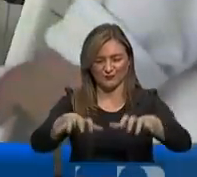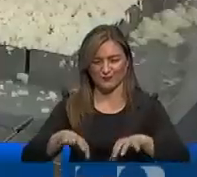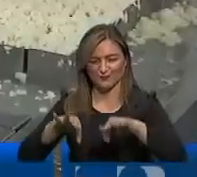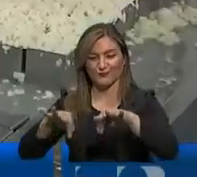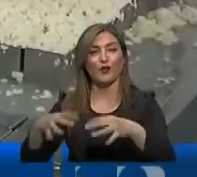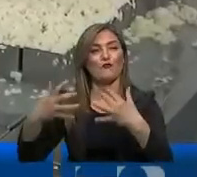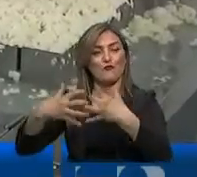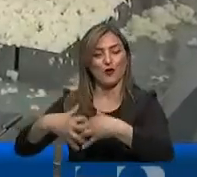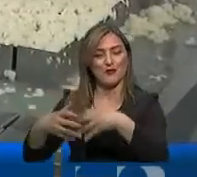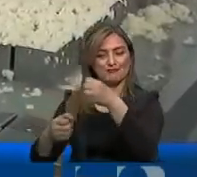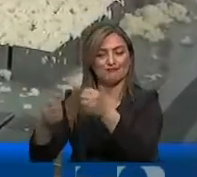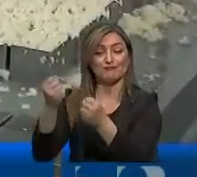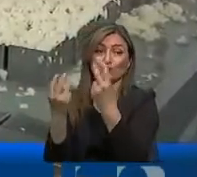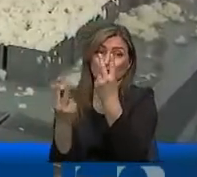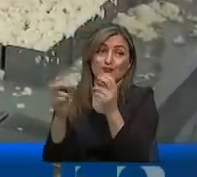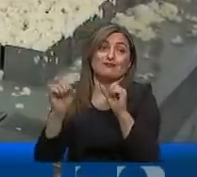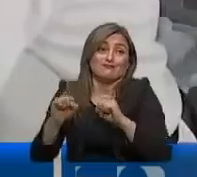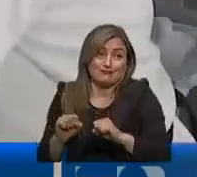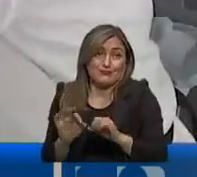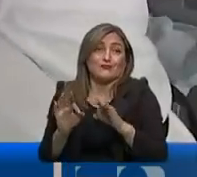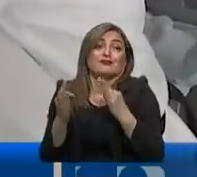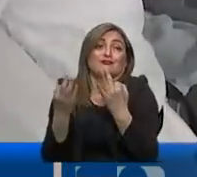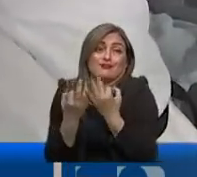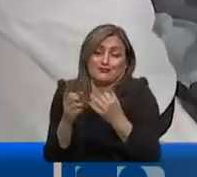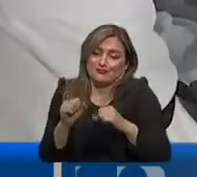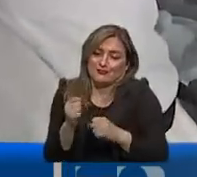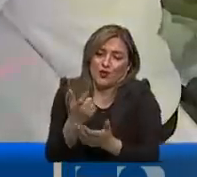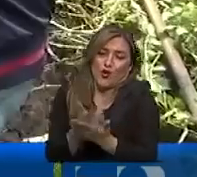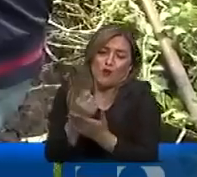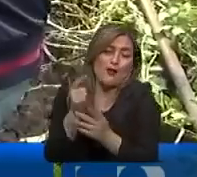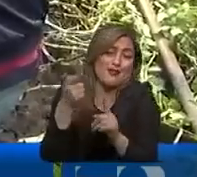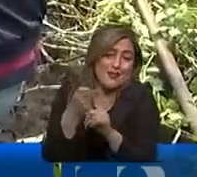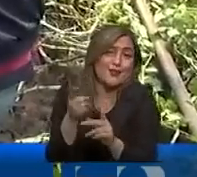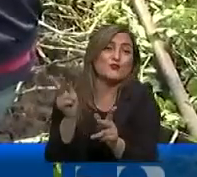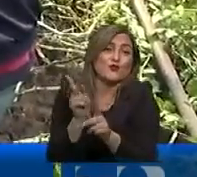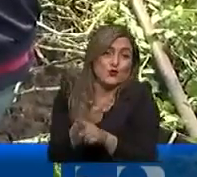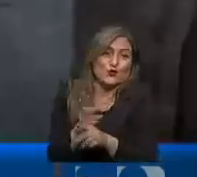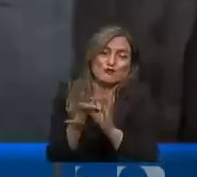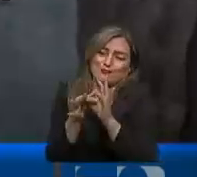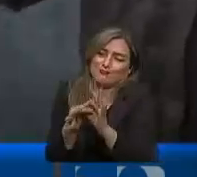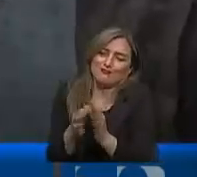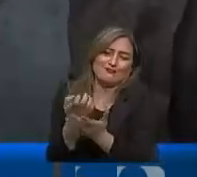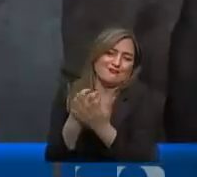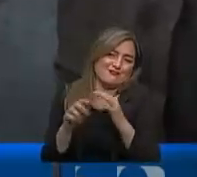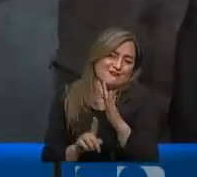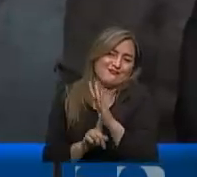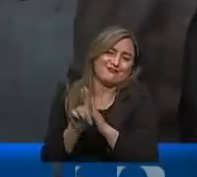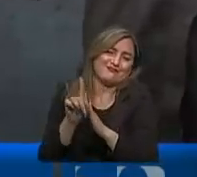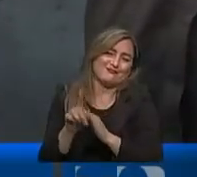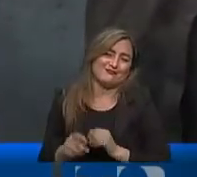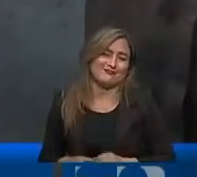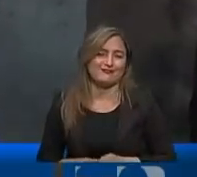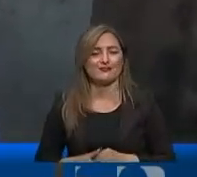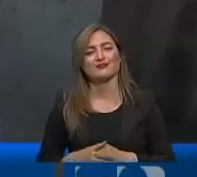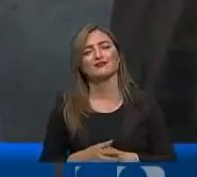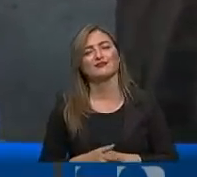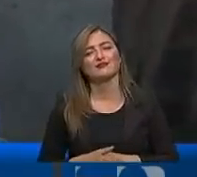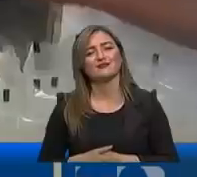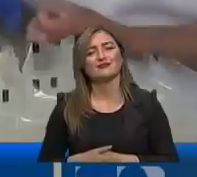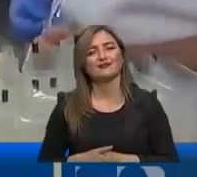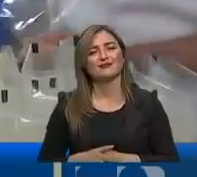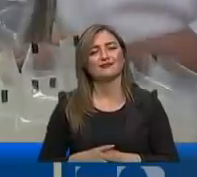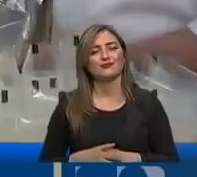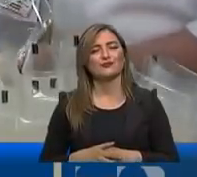de leche pueden ser visitadas por la familia para la compra directa y contribuir así a la economía de los pequeños